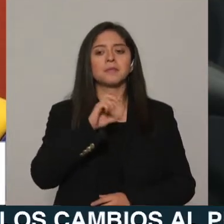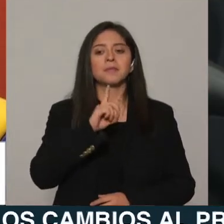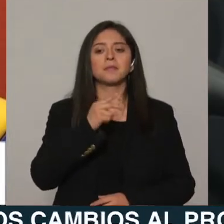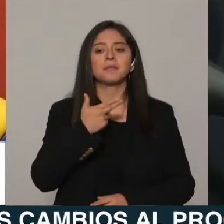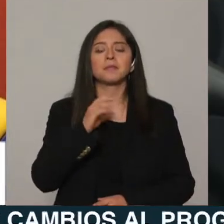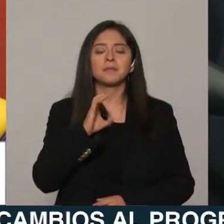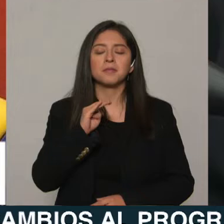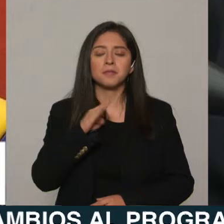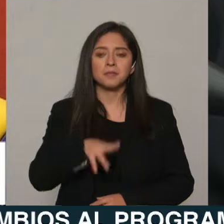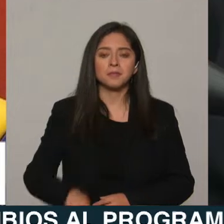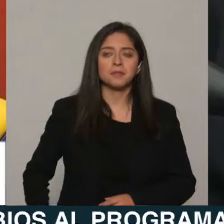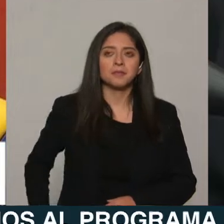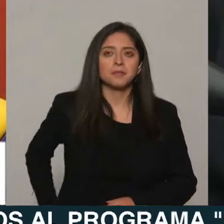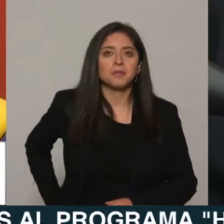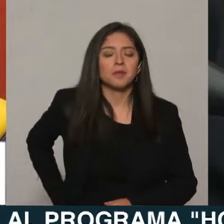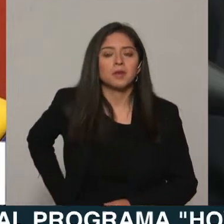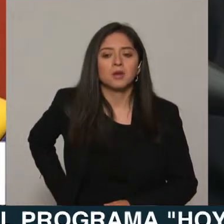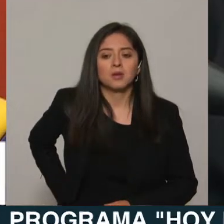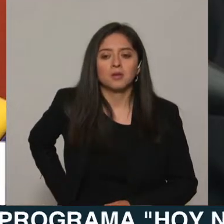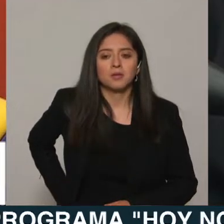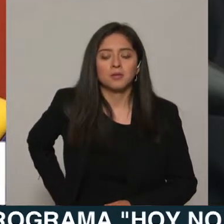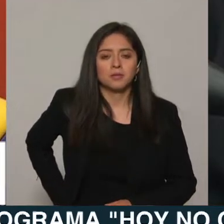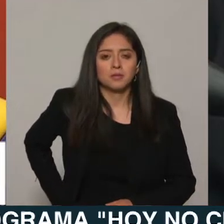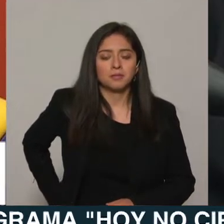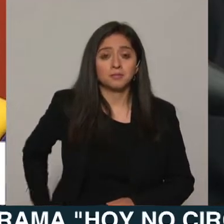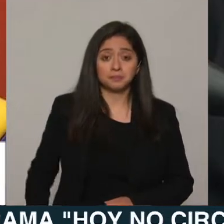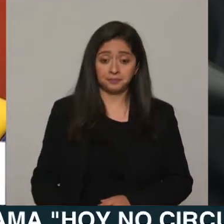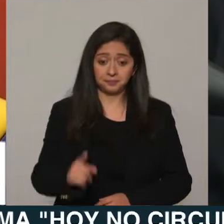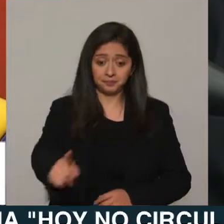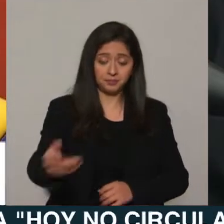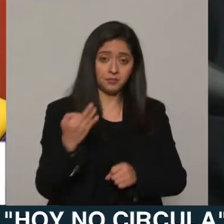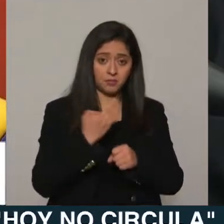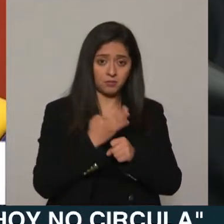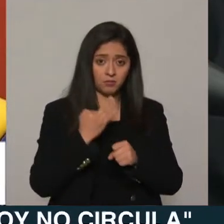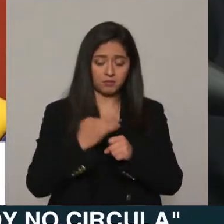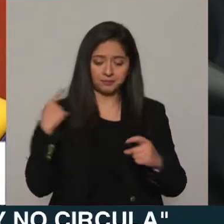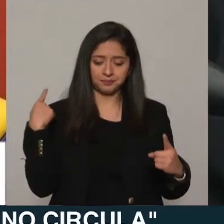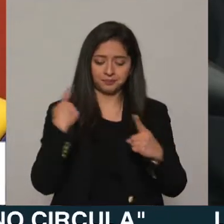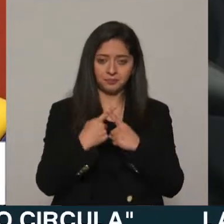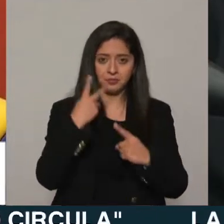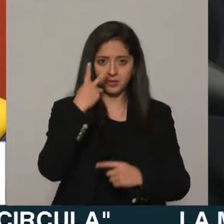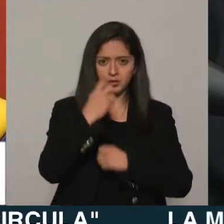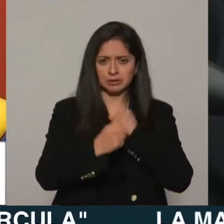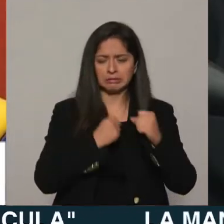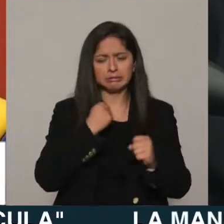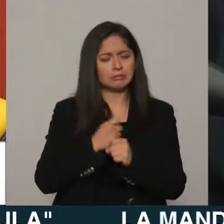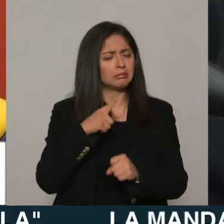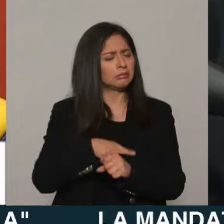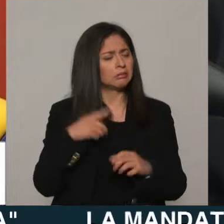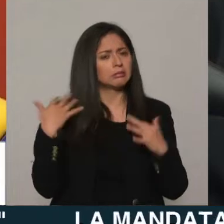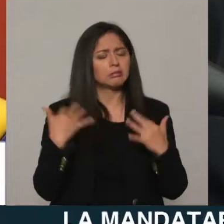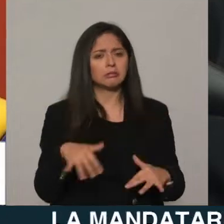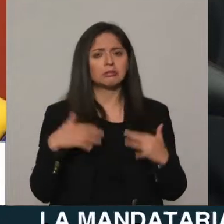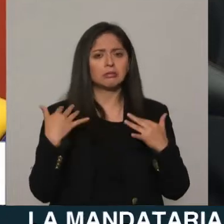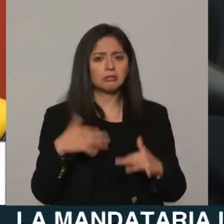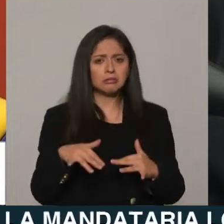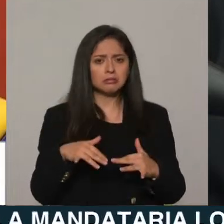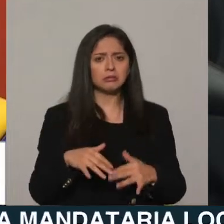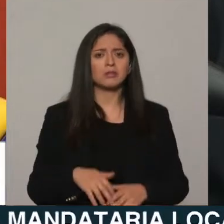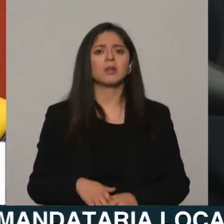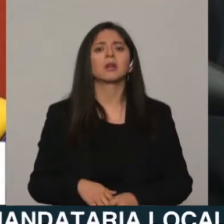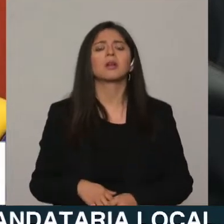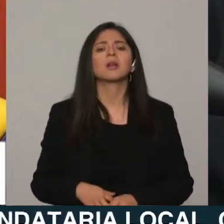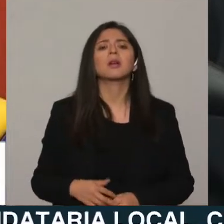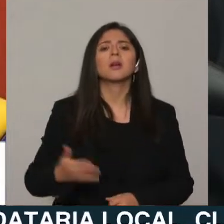venezolana en la primera oleada desde hace 2 años, fuerte. Pero venían